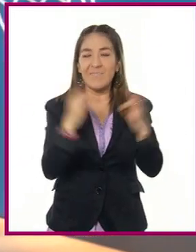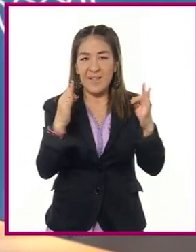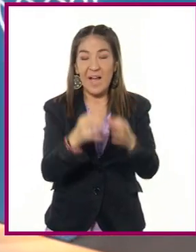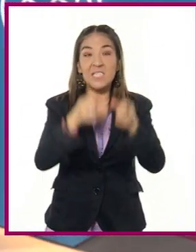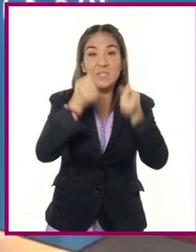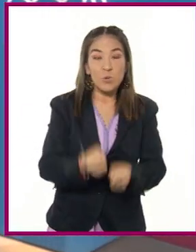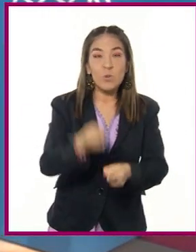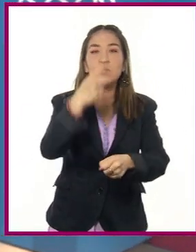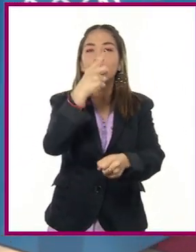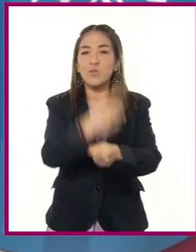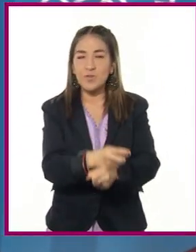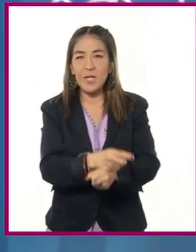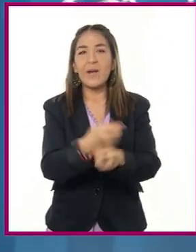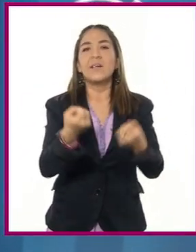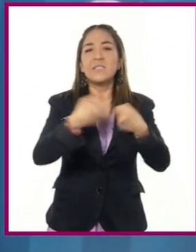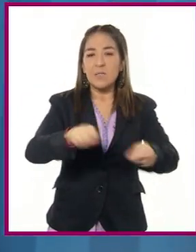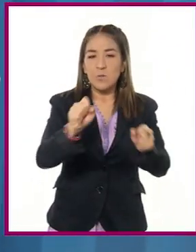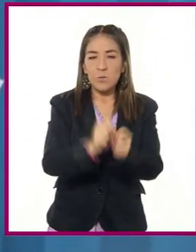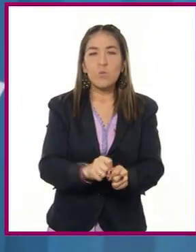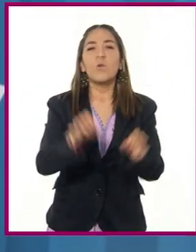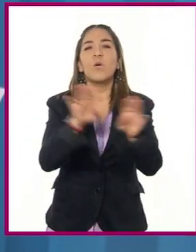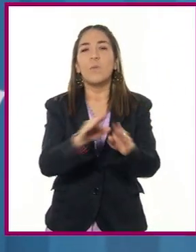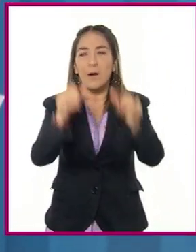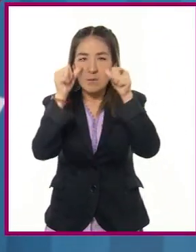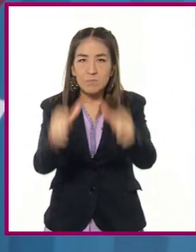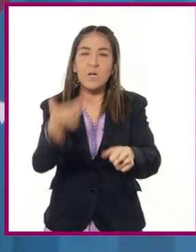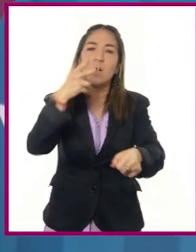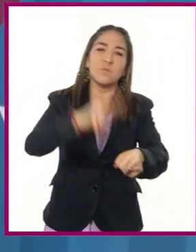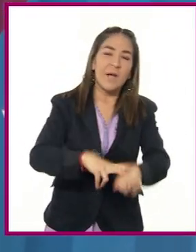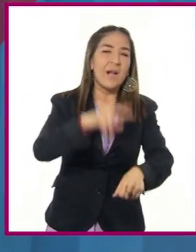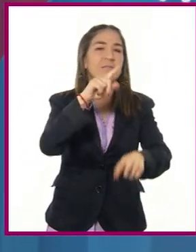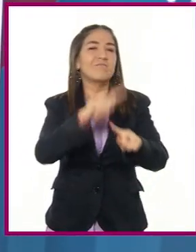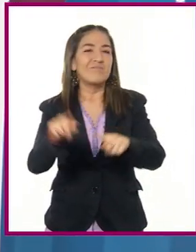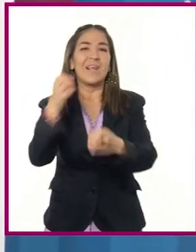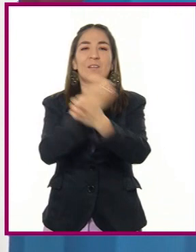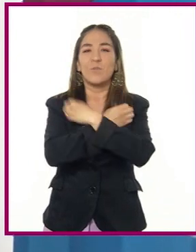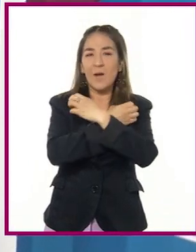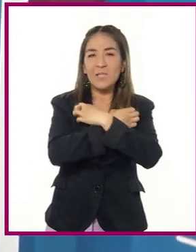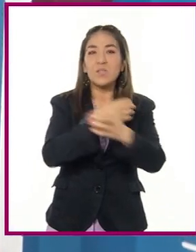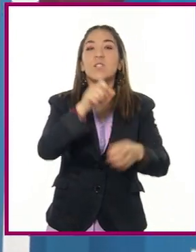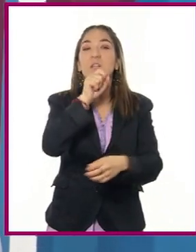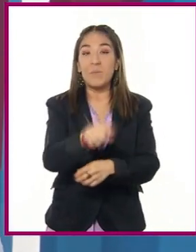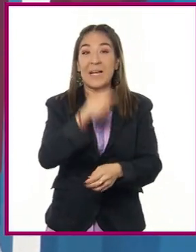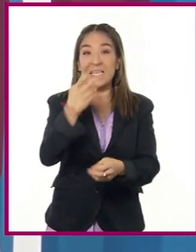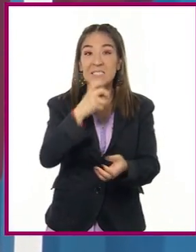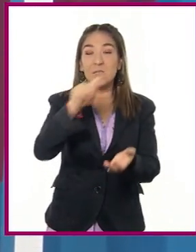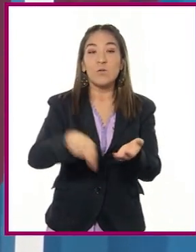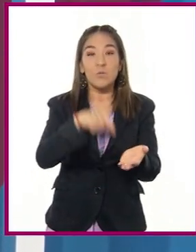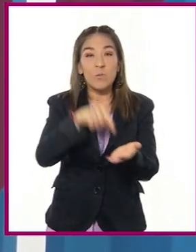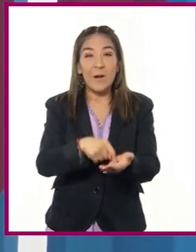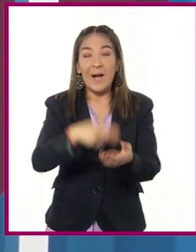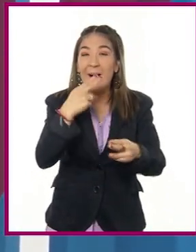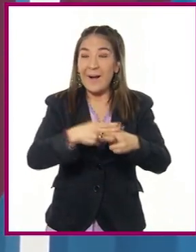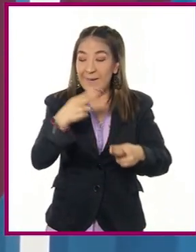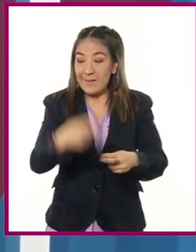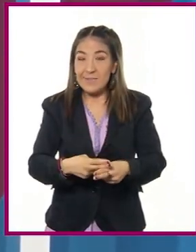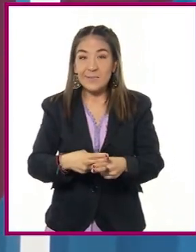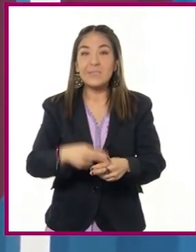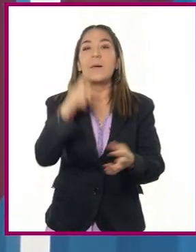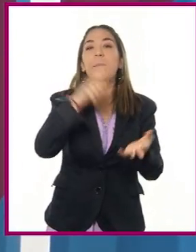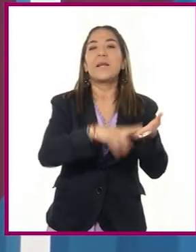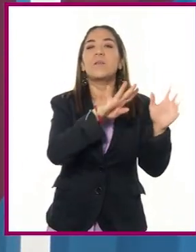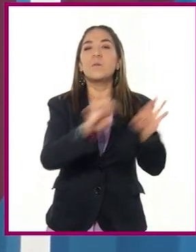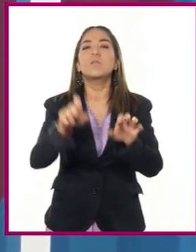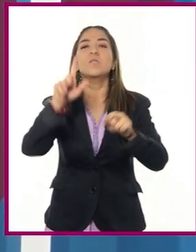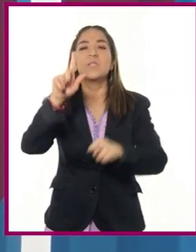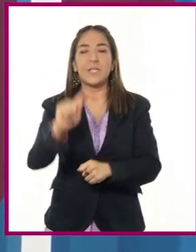social, servicios públicos, fiscalidad progresiva, llega hasta la década de los 70. Y